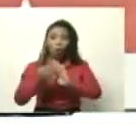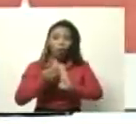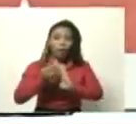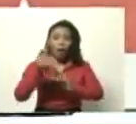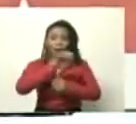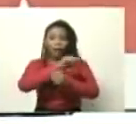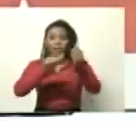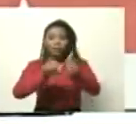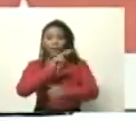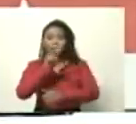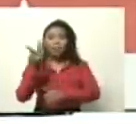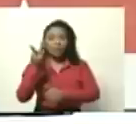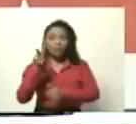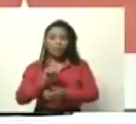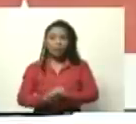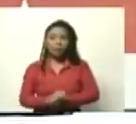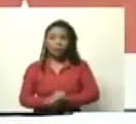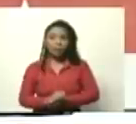a la vicepresidencia